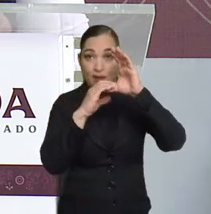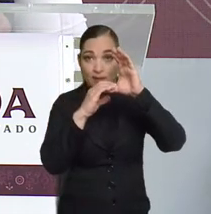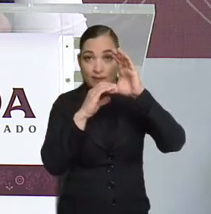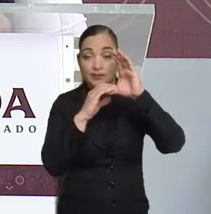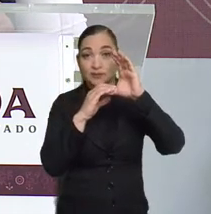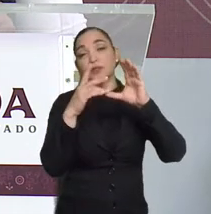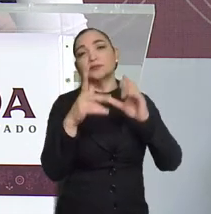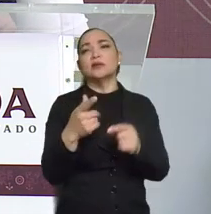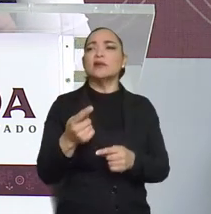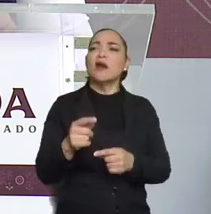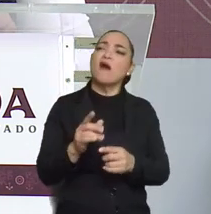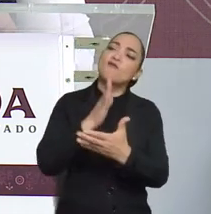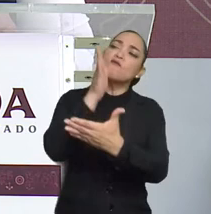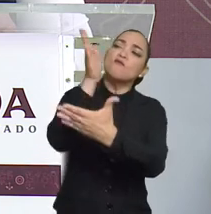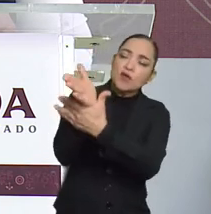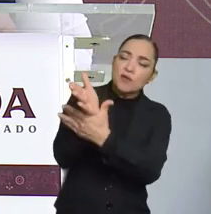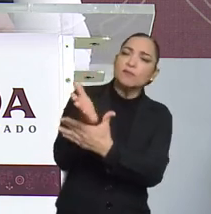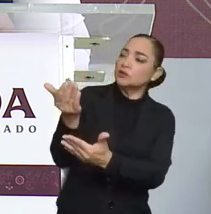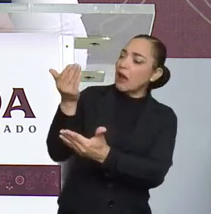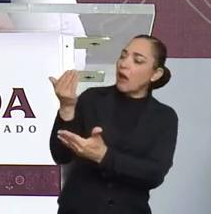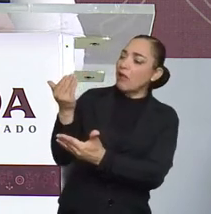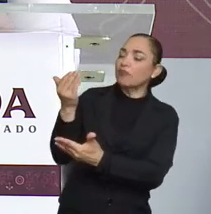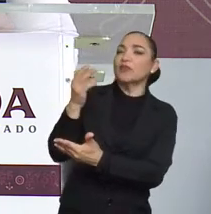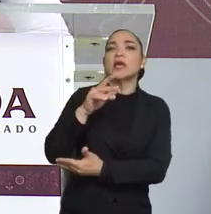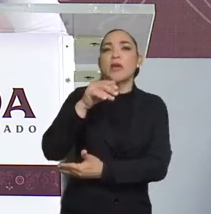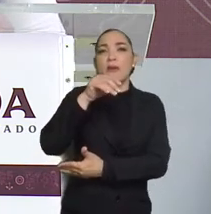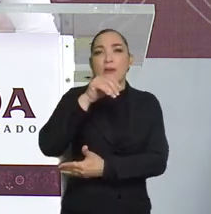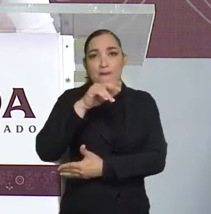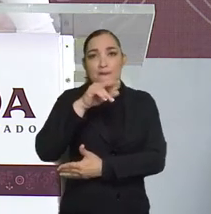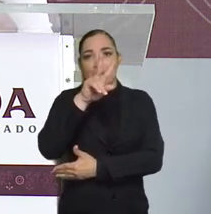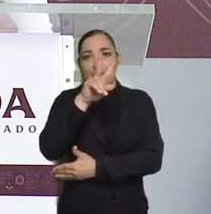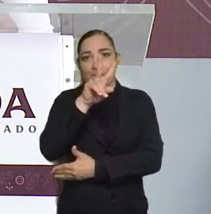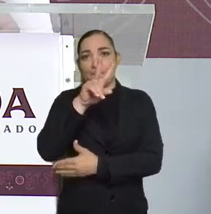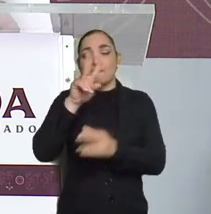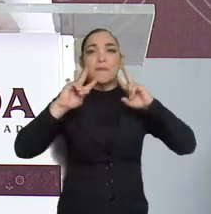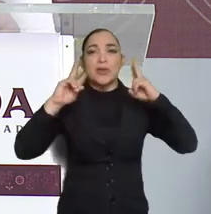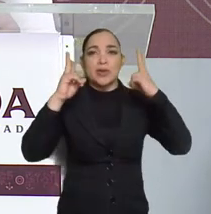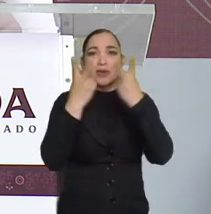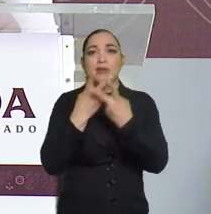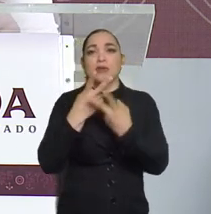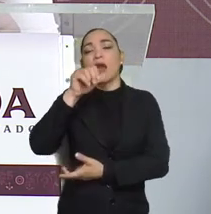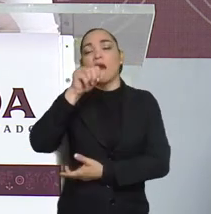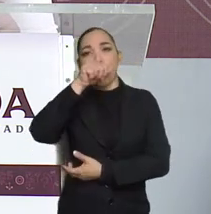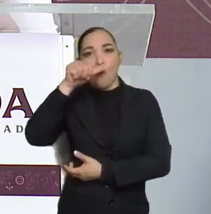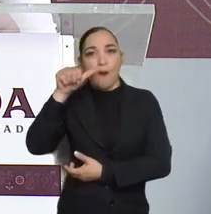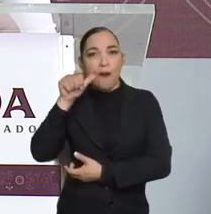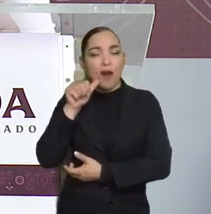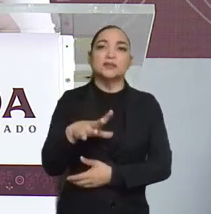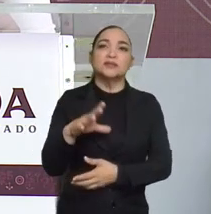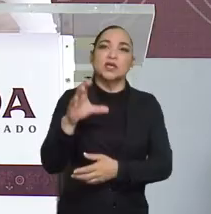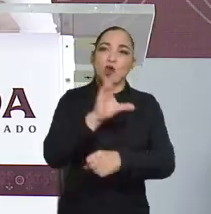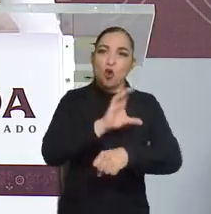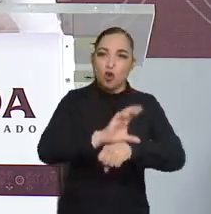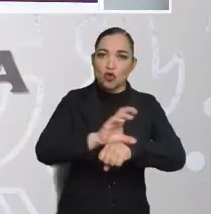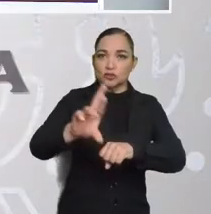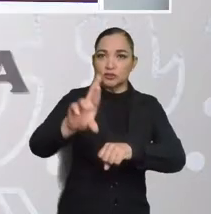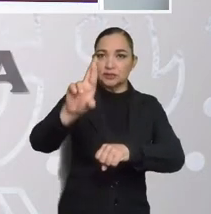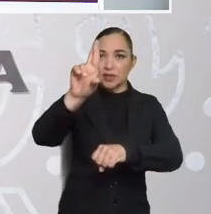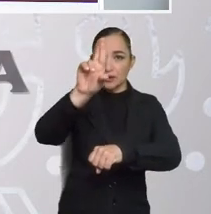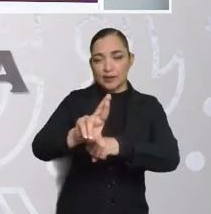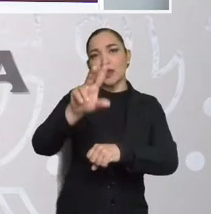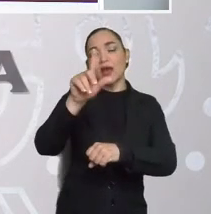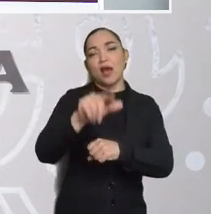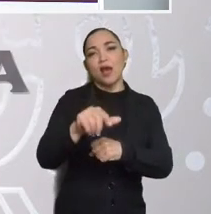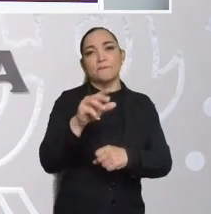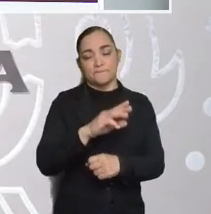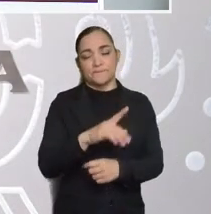Villa Juárez, vamos a Costa Rica el día de hoy, por cierto, en una jornada de la ciencia en movimiento, y